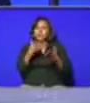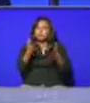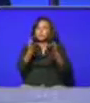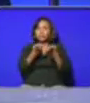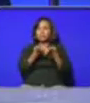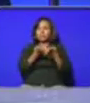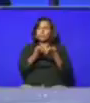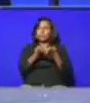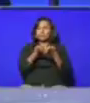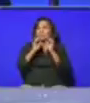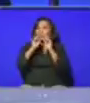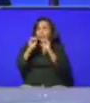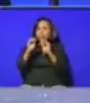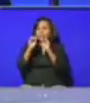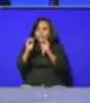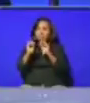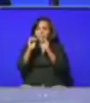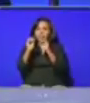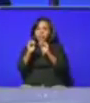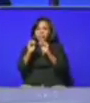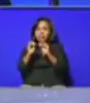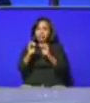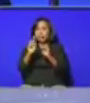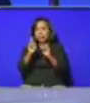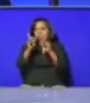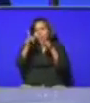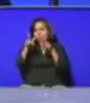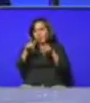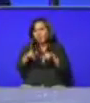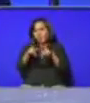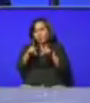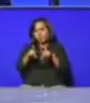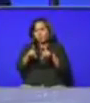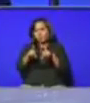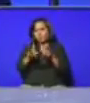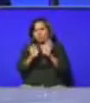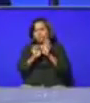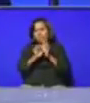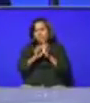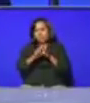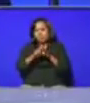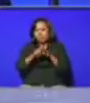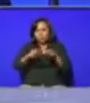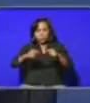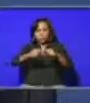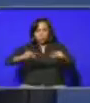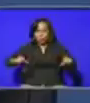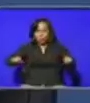curricularmente a una persona que sepa cómo empatar dos cables o calentarlos para que haya luz,